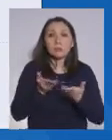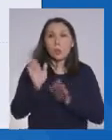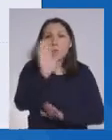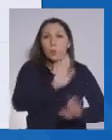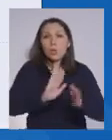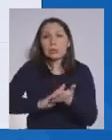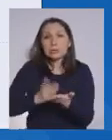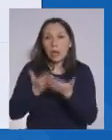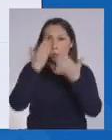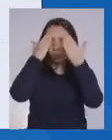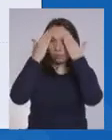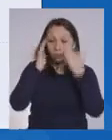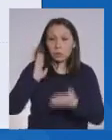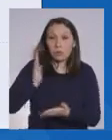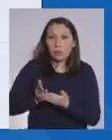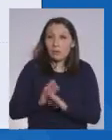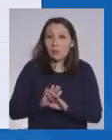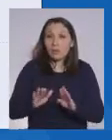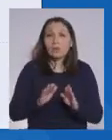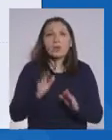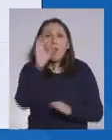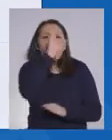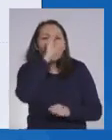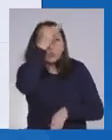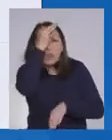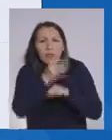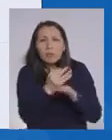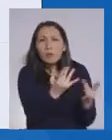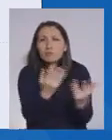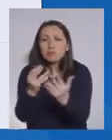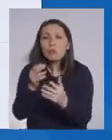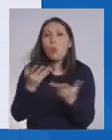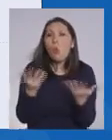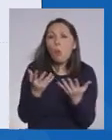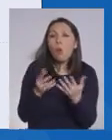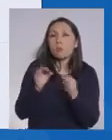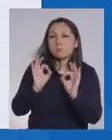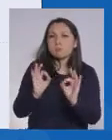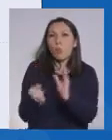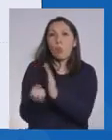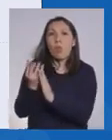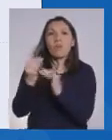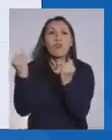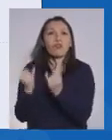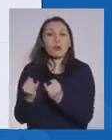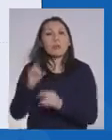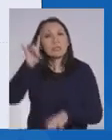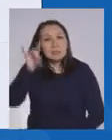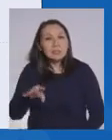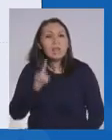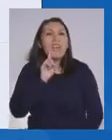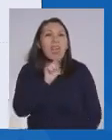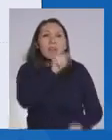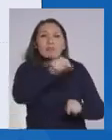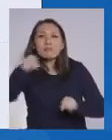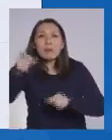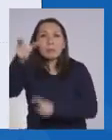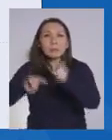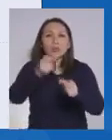y para ir terminando la trazabilidad y la actualización de los mecanismos es clave que exista trazabilidad al interior de la